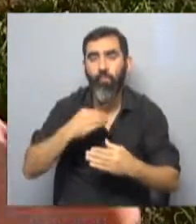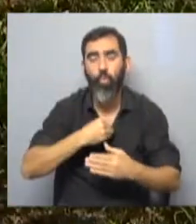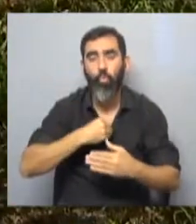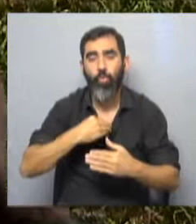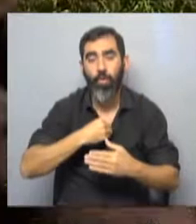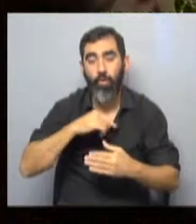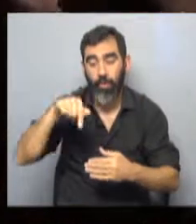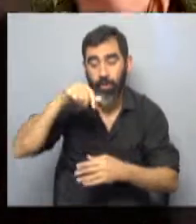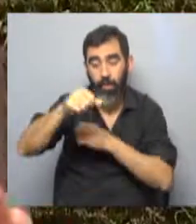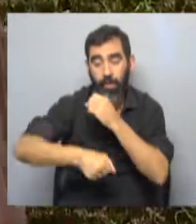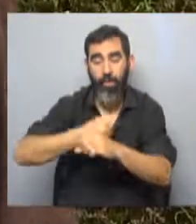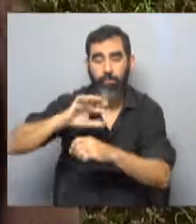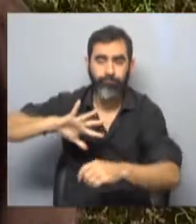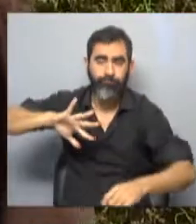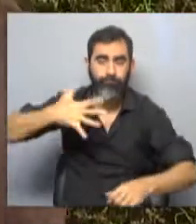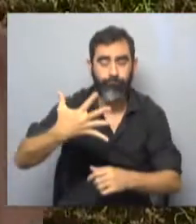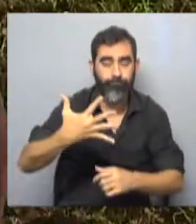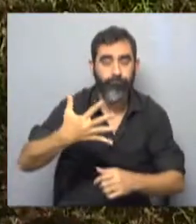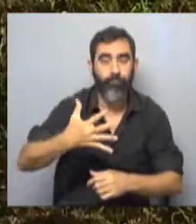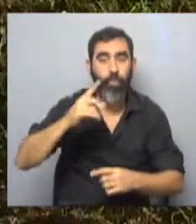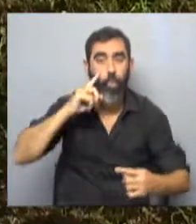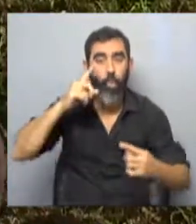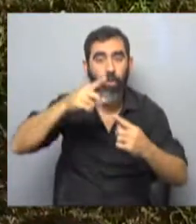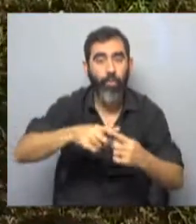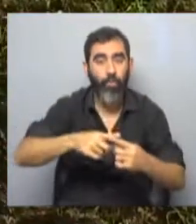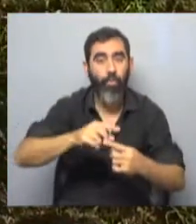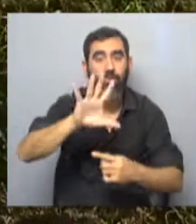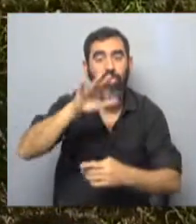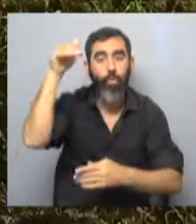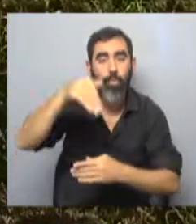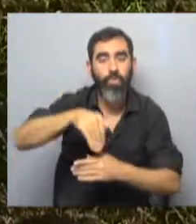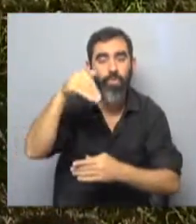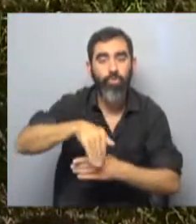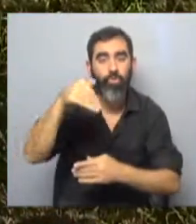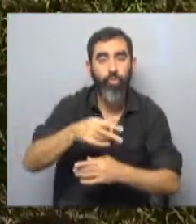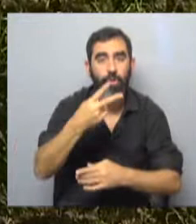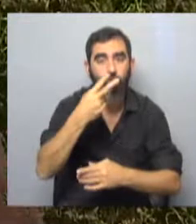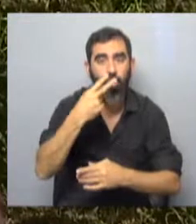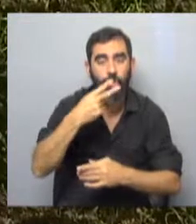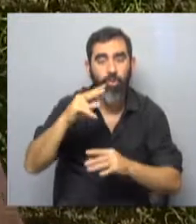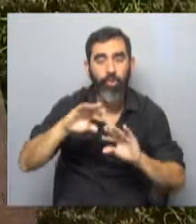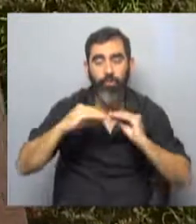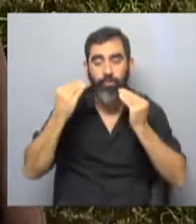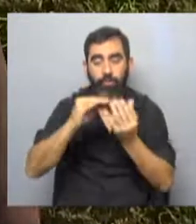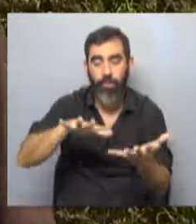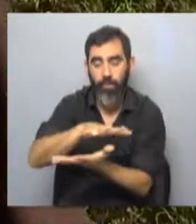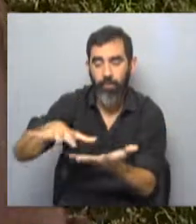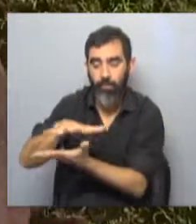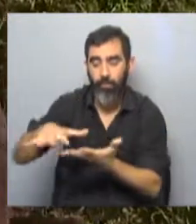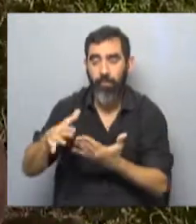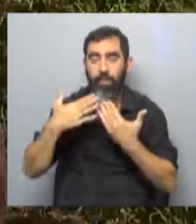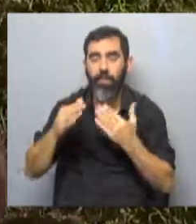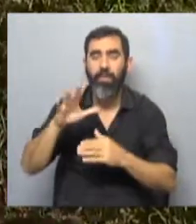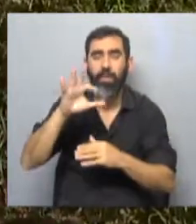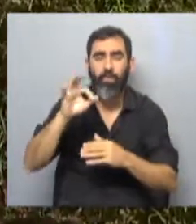y este año quintuplicamos la apuesta y tenemos como objetivo juntar cinco millones de colillas de cigarro del ambiente gracias a más